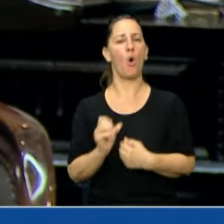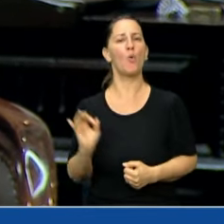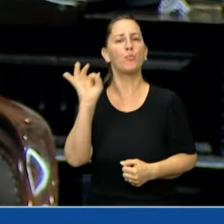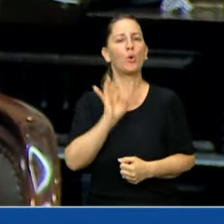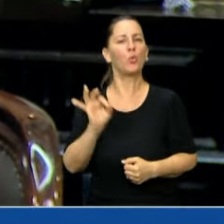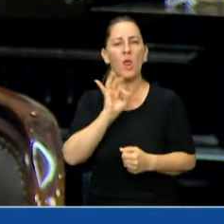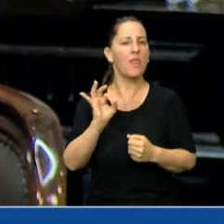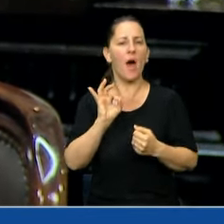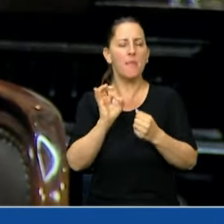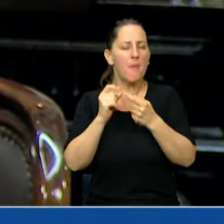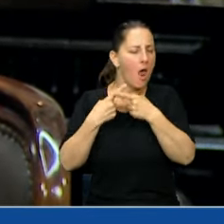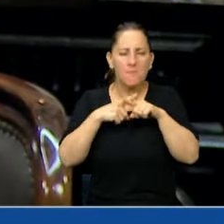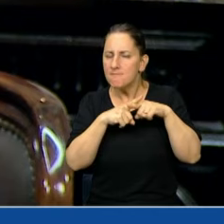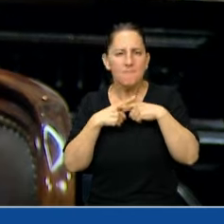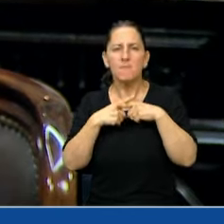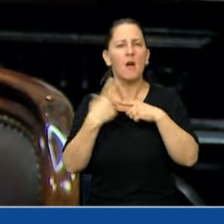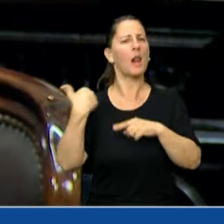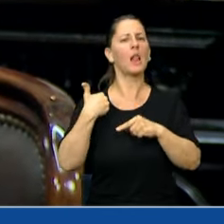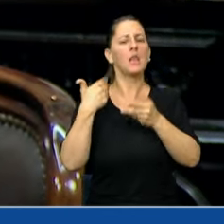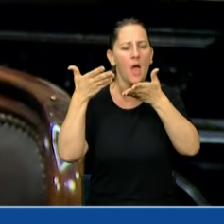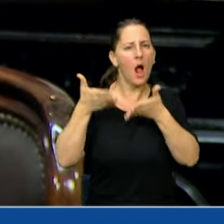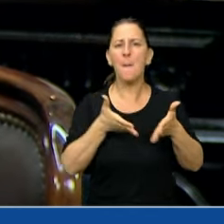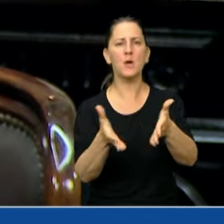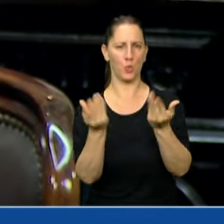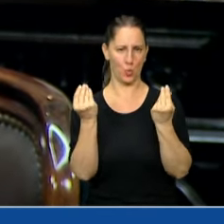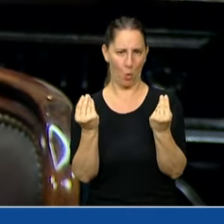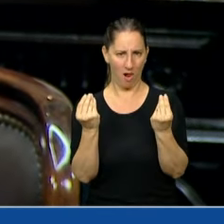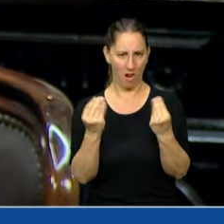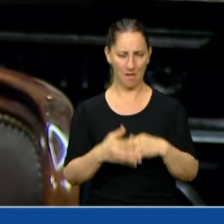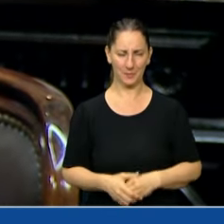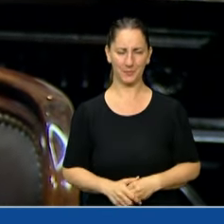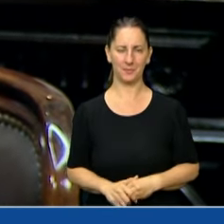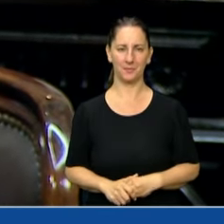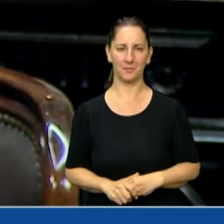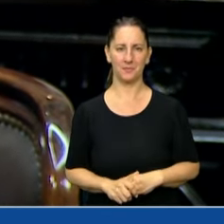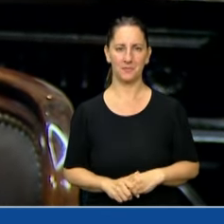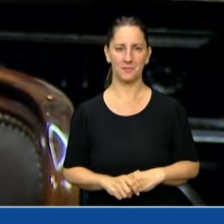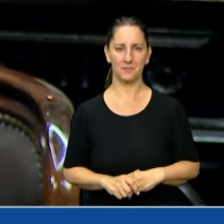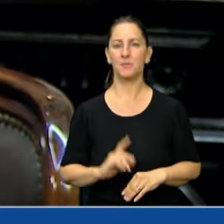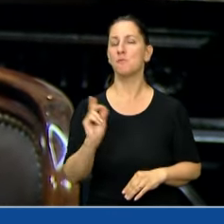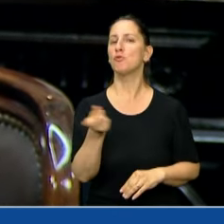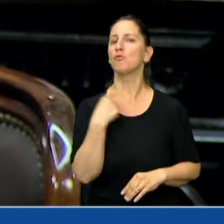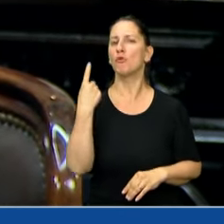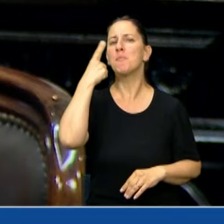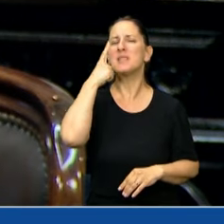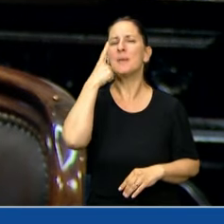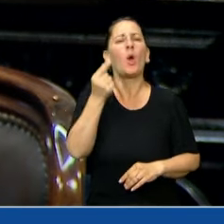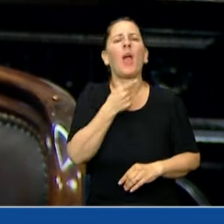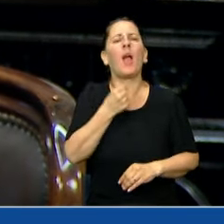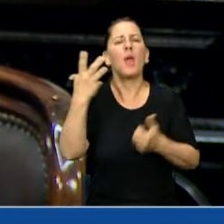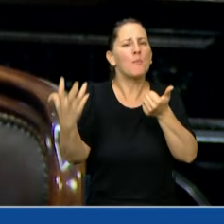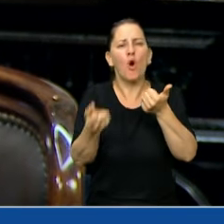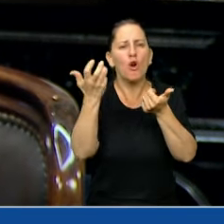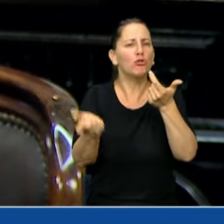discutir el rumbo que queremos darle a nuestro país eh pensemos en qué dirección queremos ir y qué